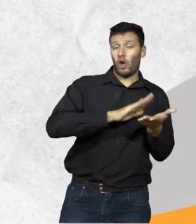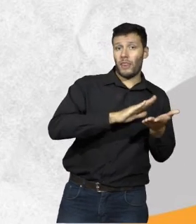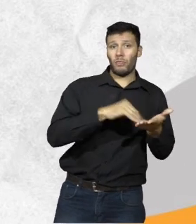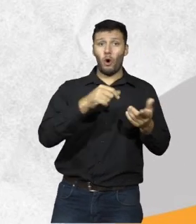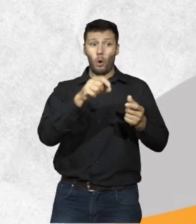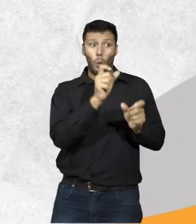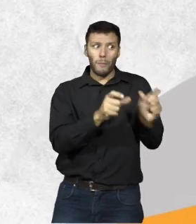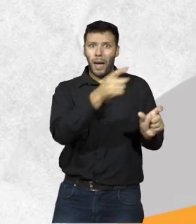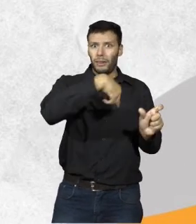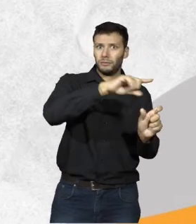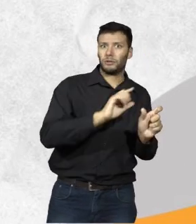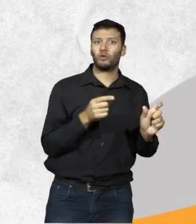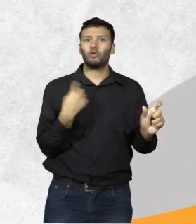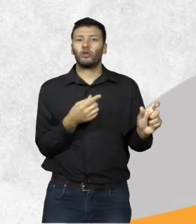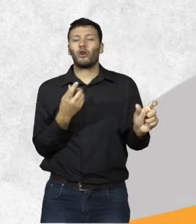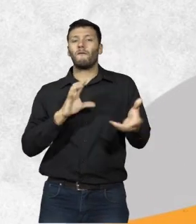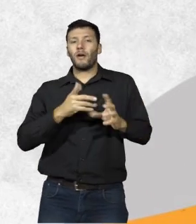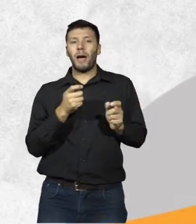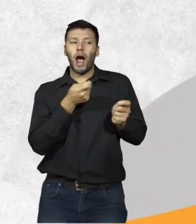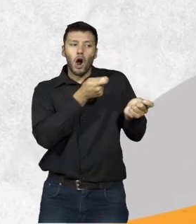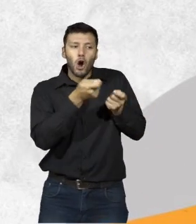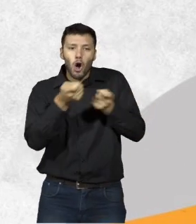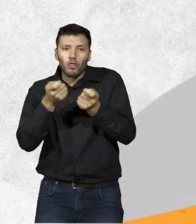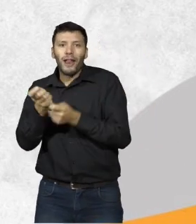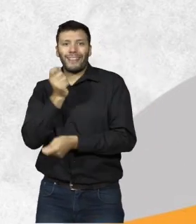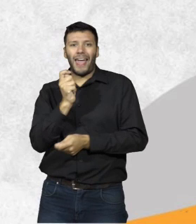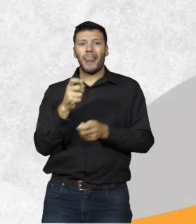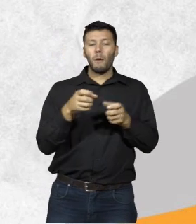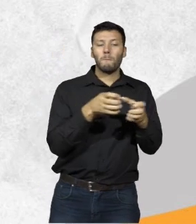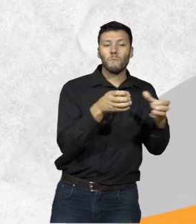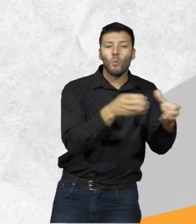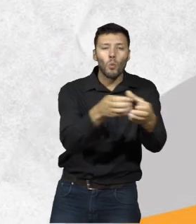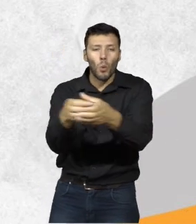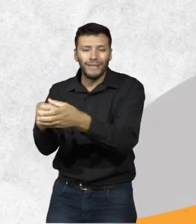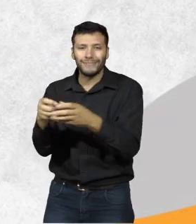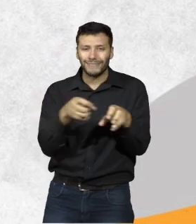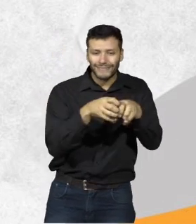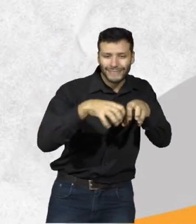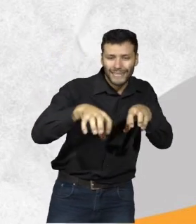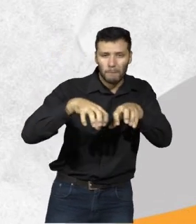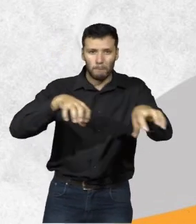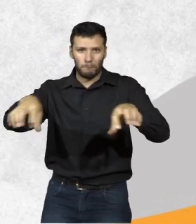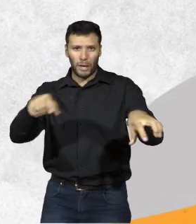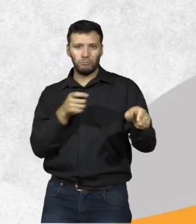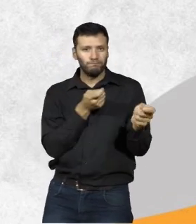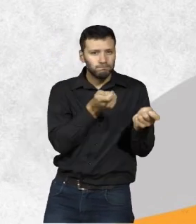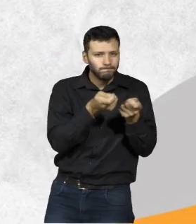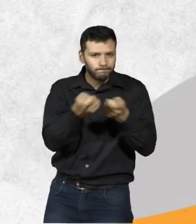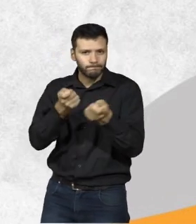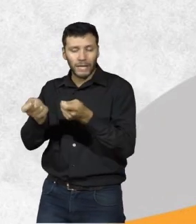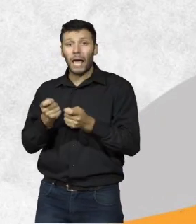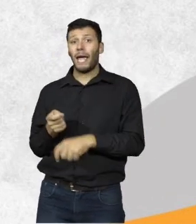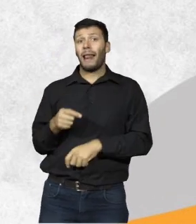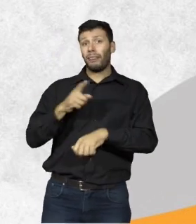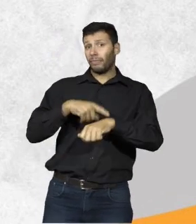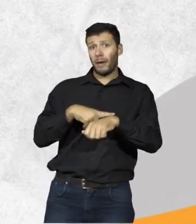municipalidades, nosotros ejercemos el control sobre los municipios. Lo que nos toma el 90% del tiempo